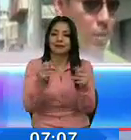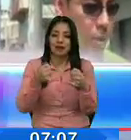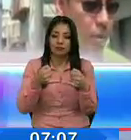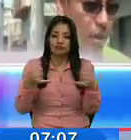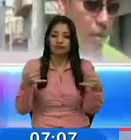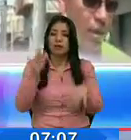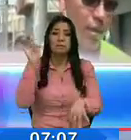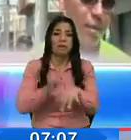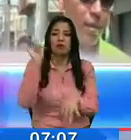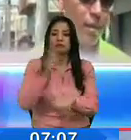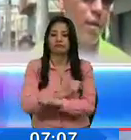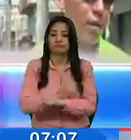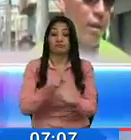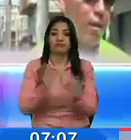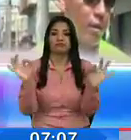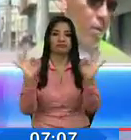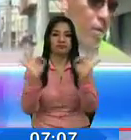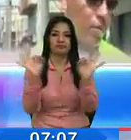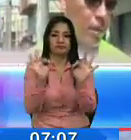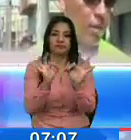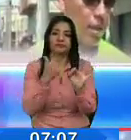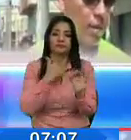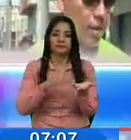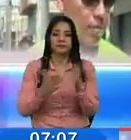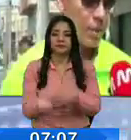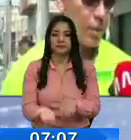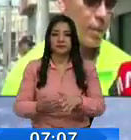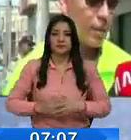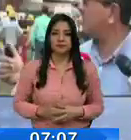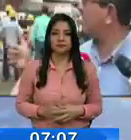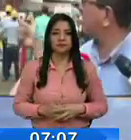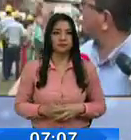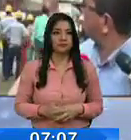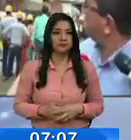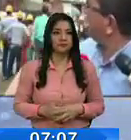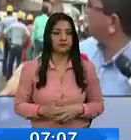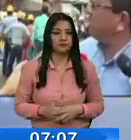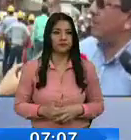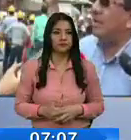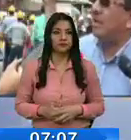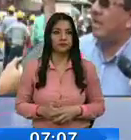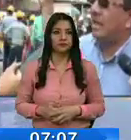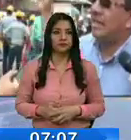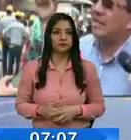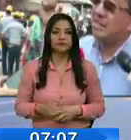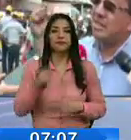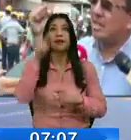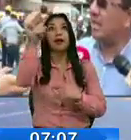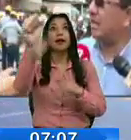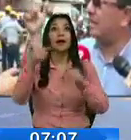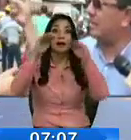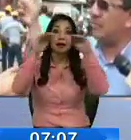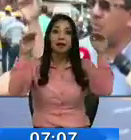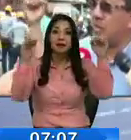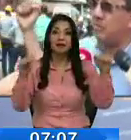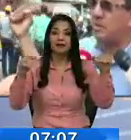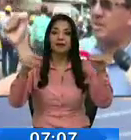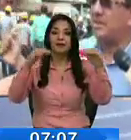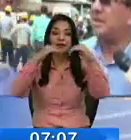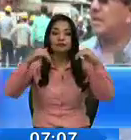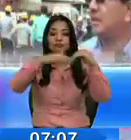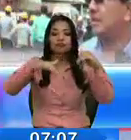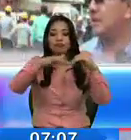se provoca lo que es el electrocutamiento de la persona. Ha estado limpiando en la canastilla el tambor del